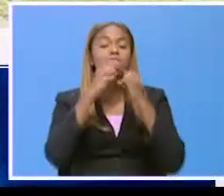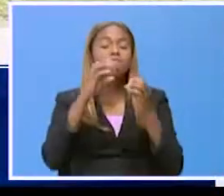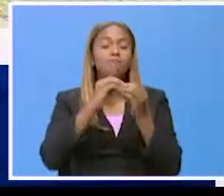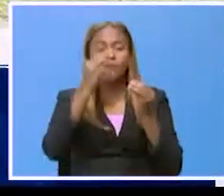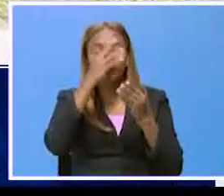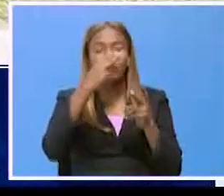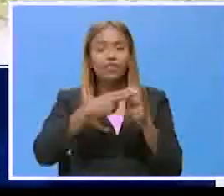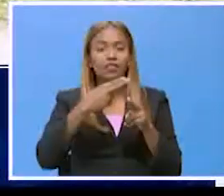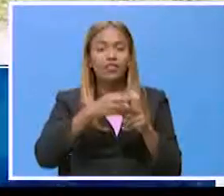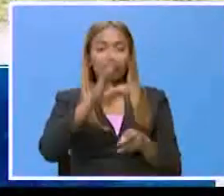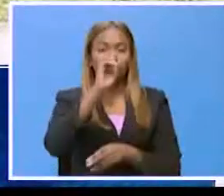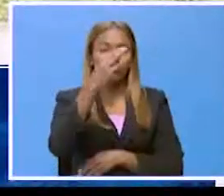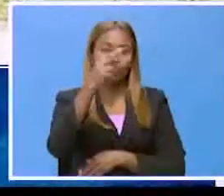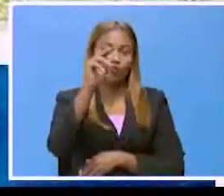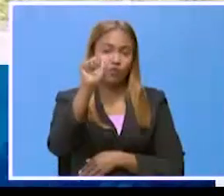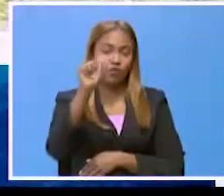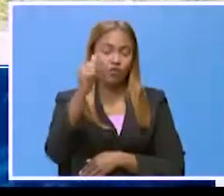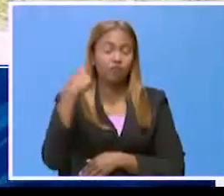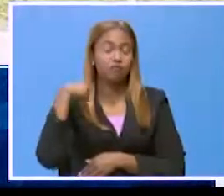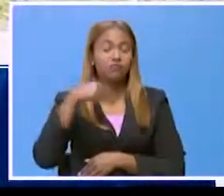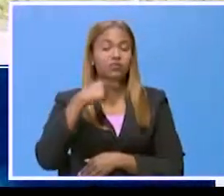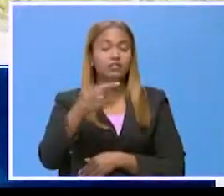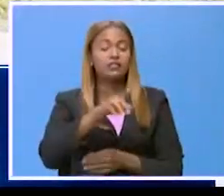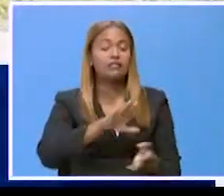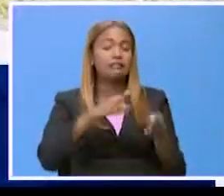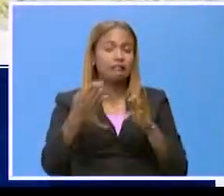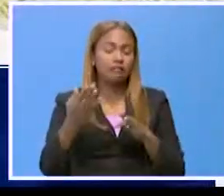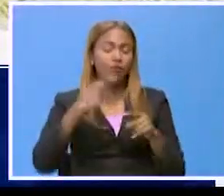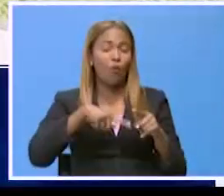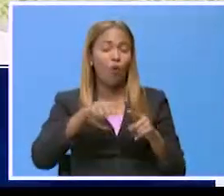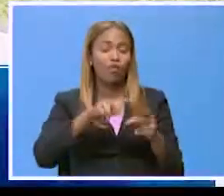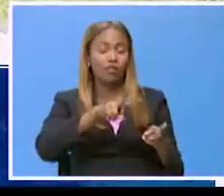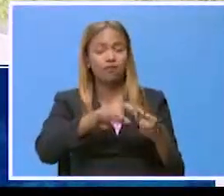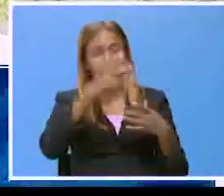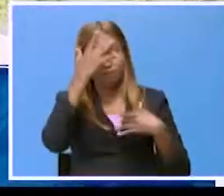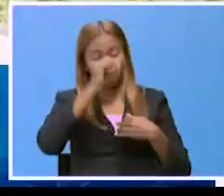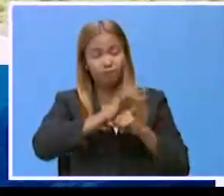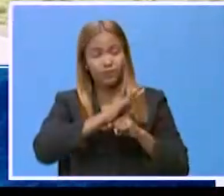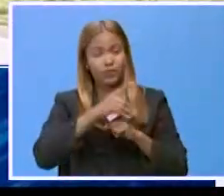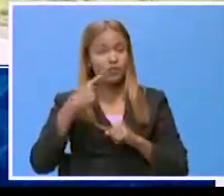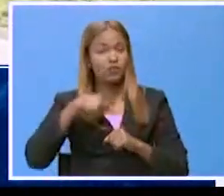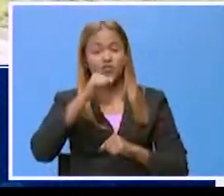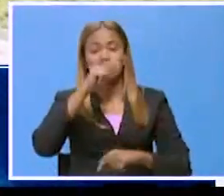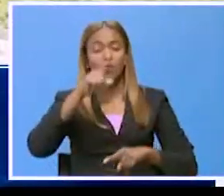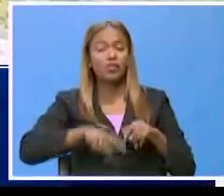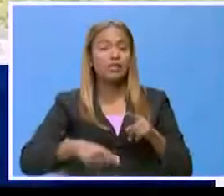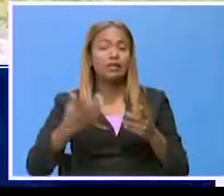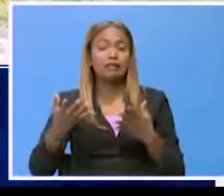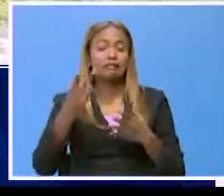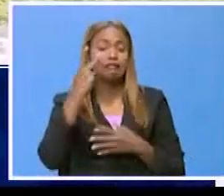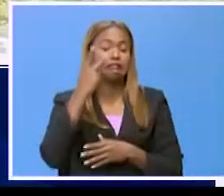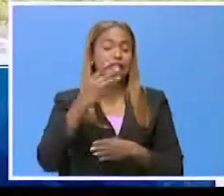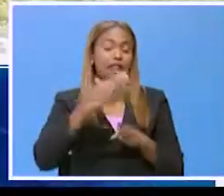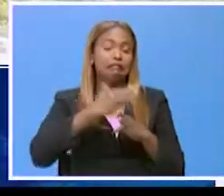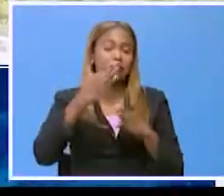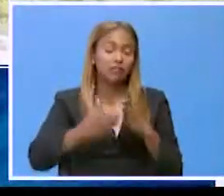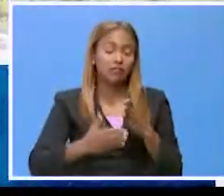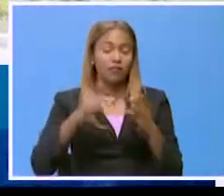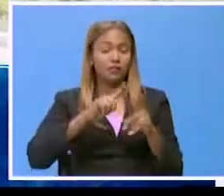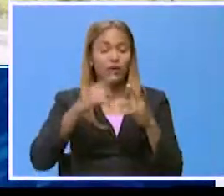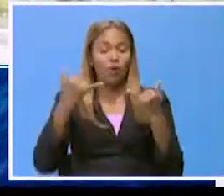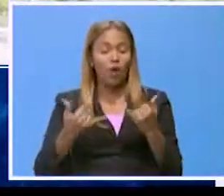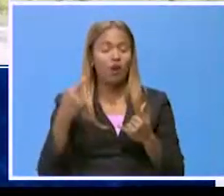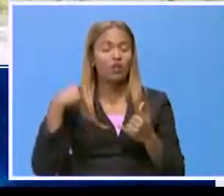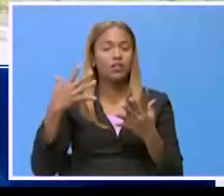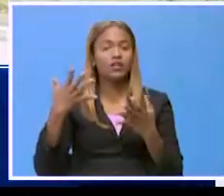88 a los perdimos poco la pandemia y no lo pudimos ni siquiera despedirnos en el día de hoy quisimos